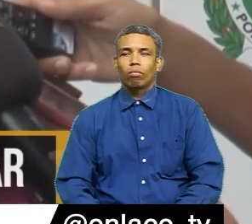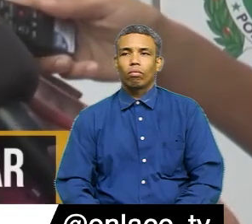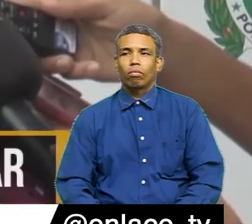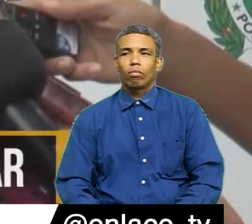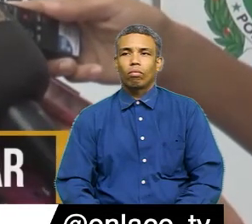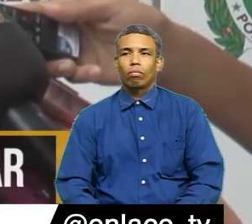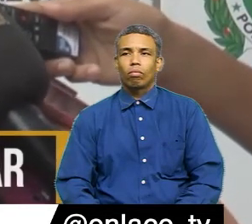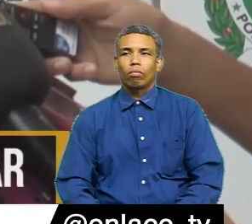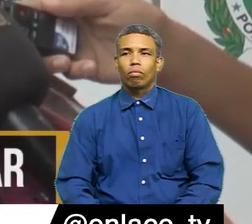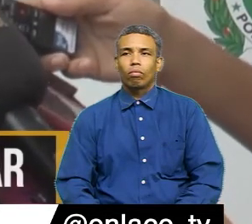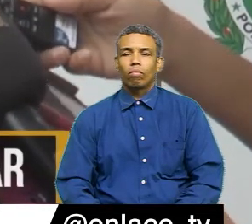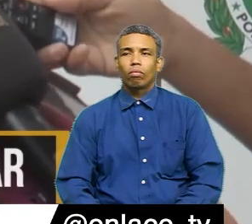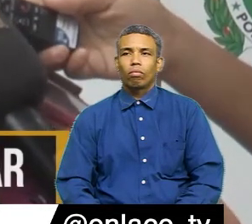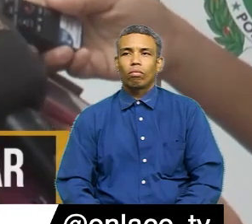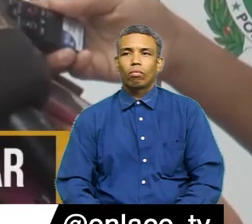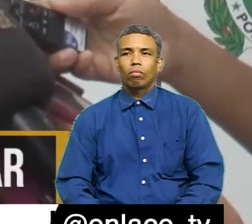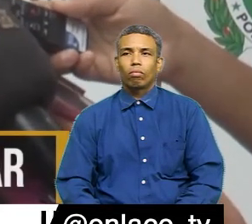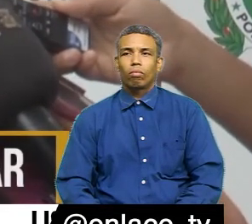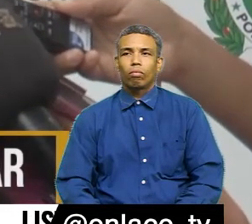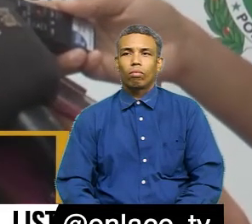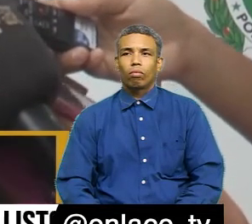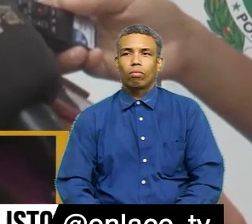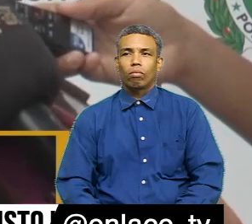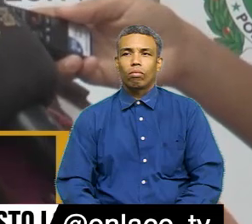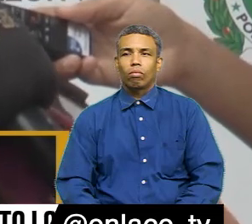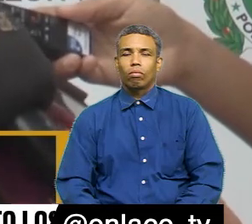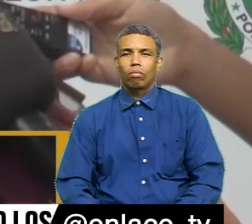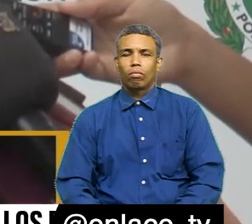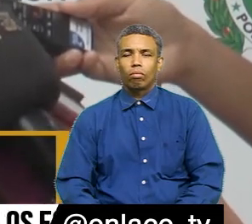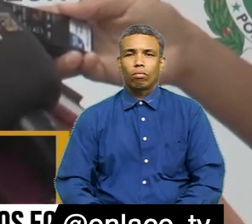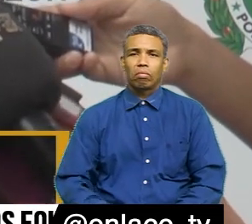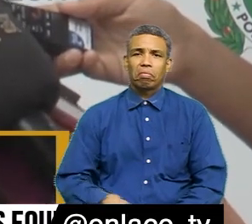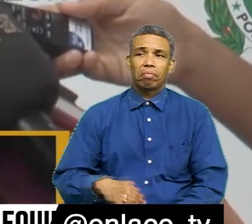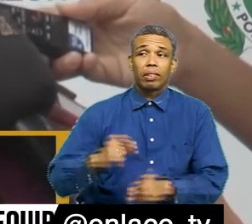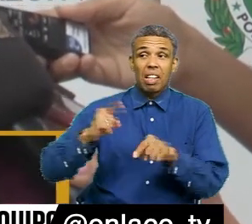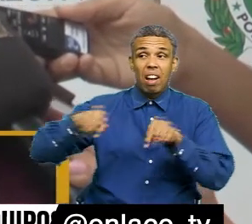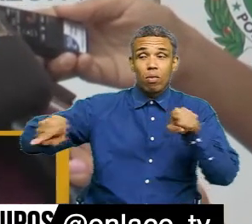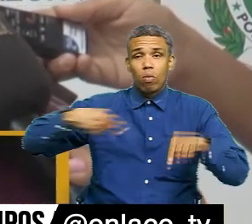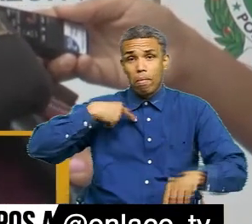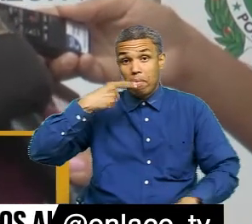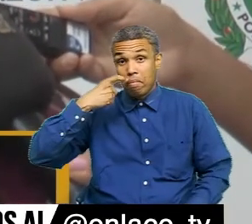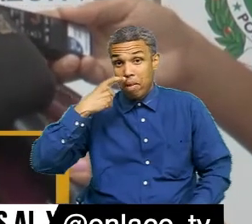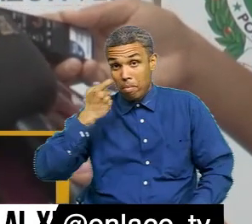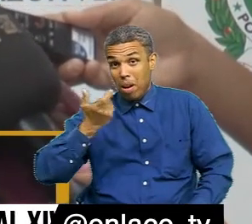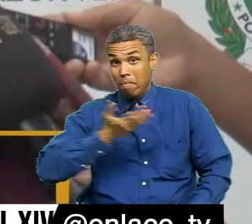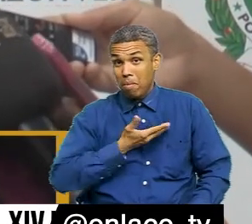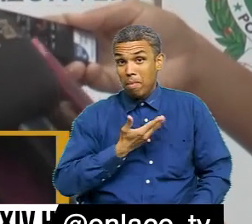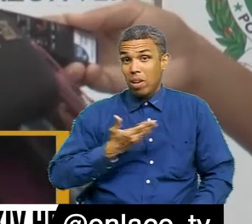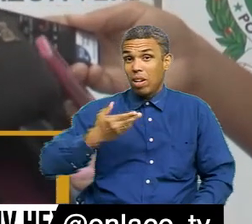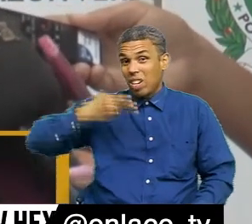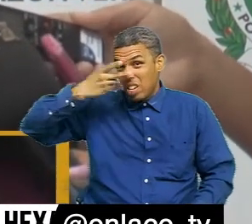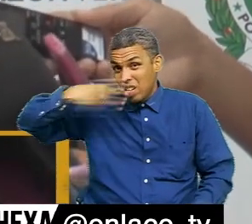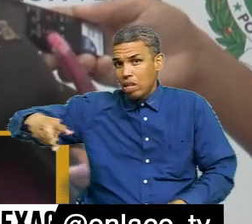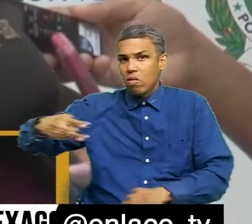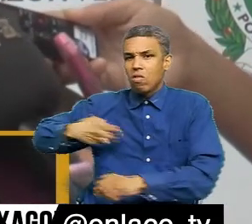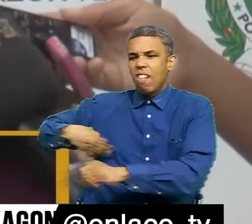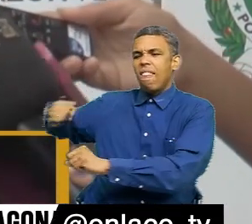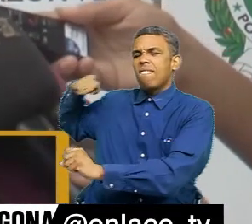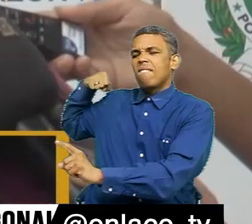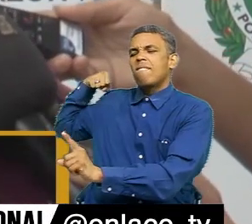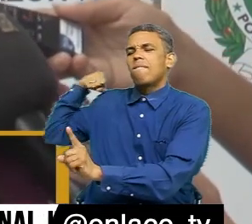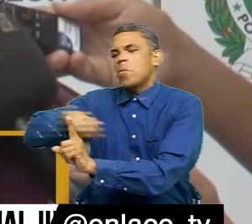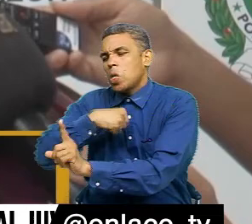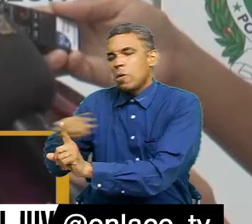Encontramos agresiones de padres a hijos, agresiones entre las parejas y